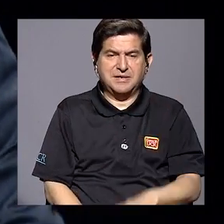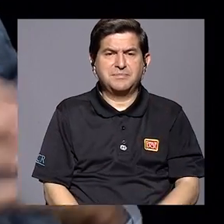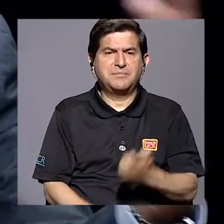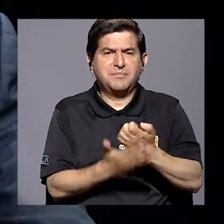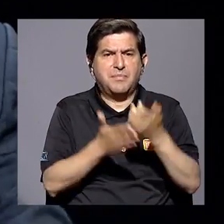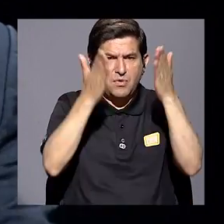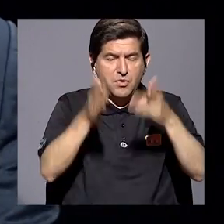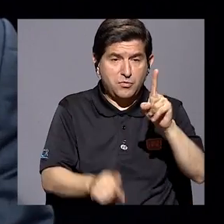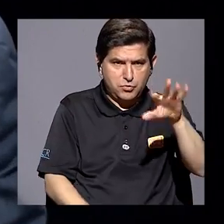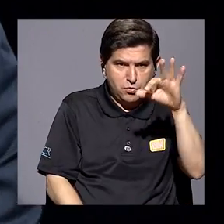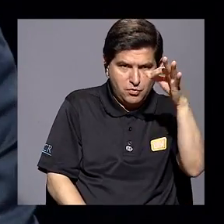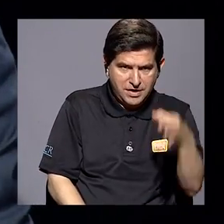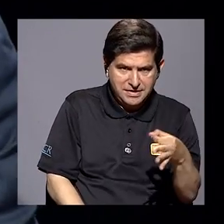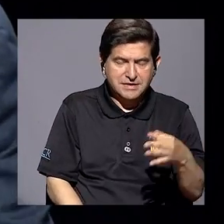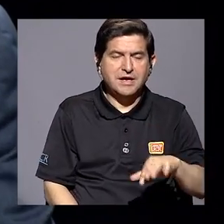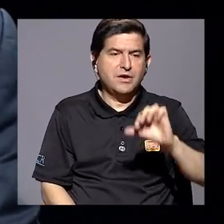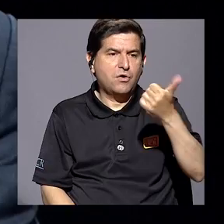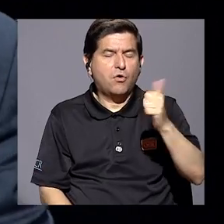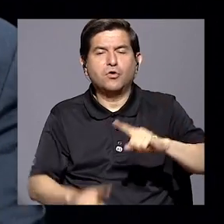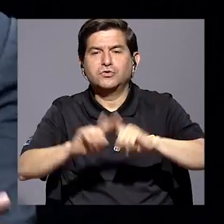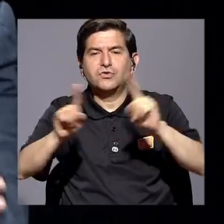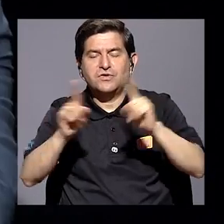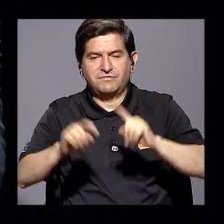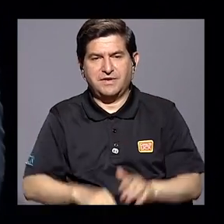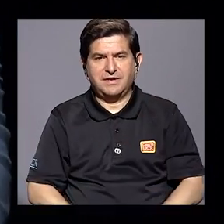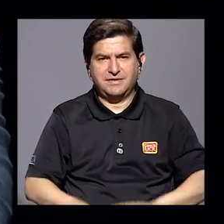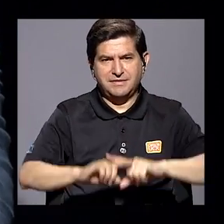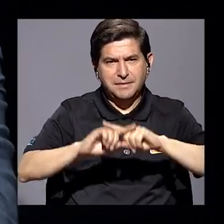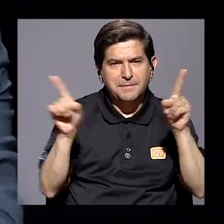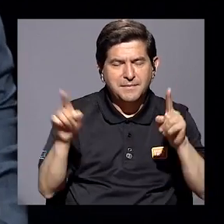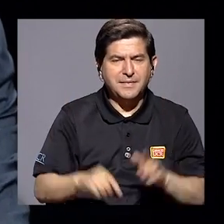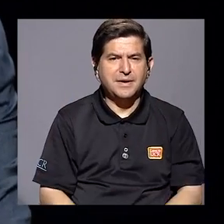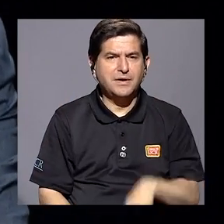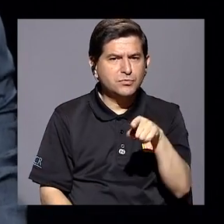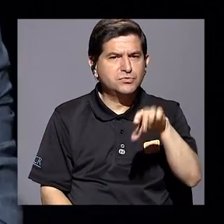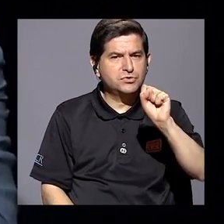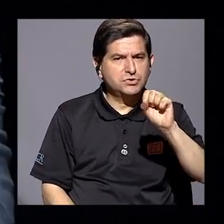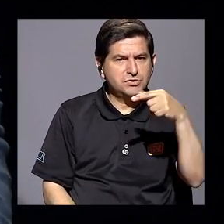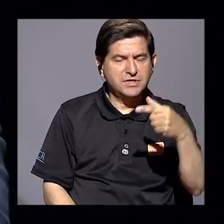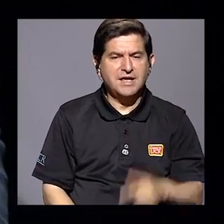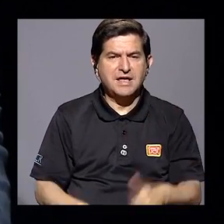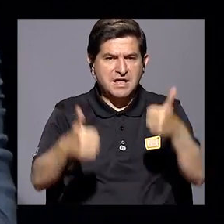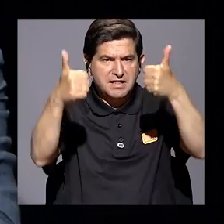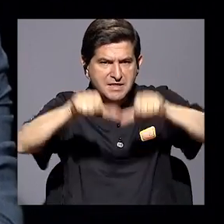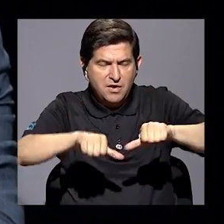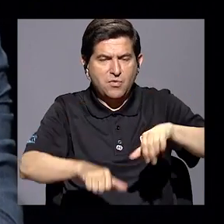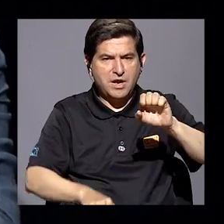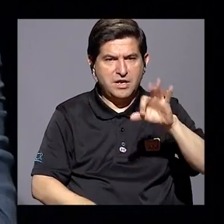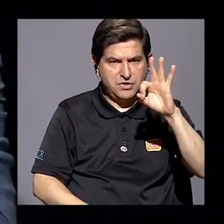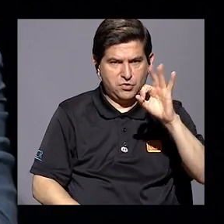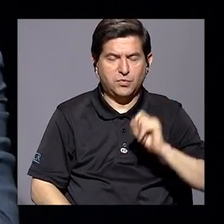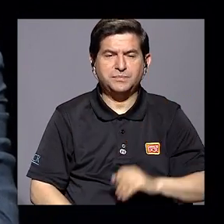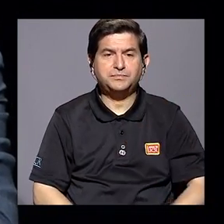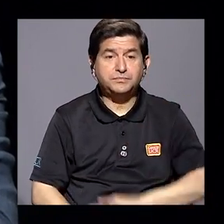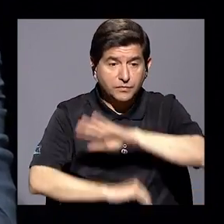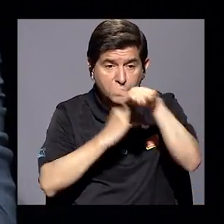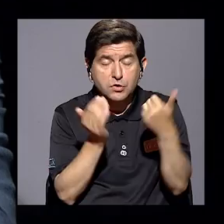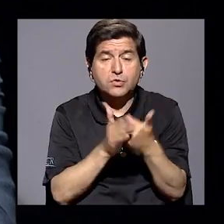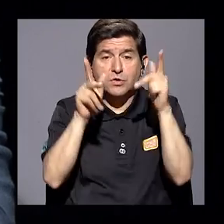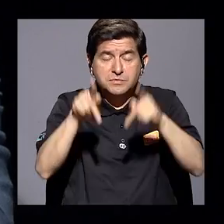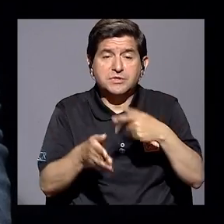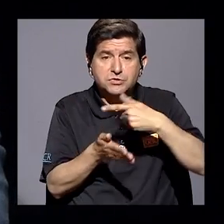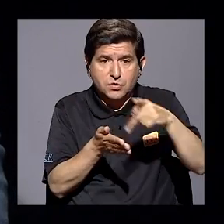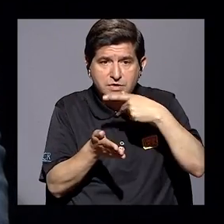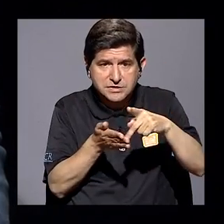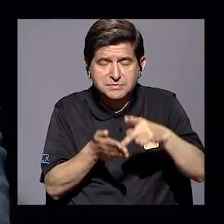ustedes un economista de una posición y un economista de otra pero sofía usted estaría de acuerdo con la posición de él y de que todo el